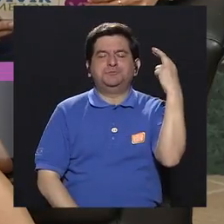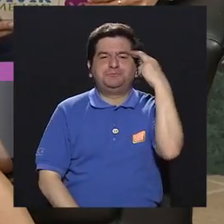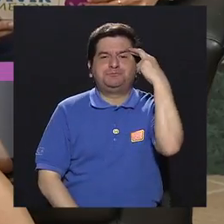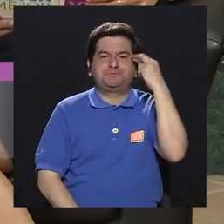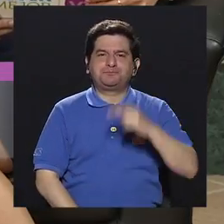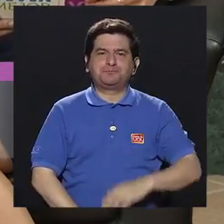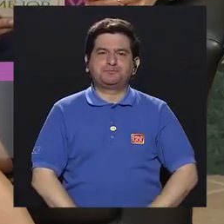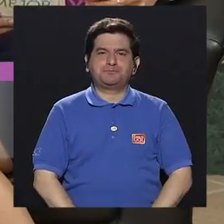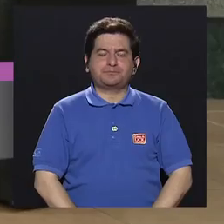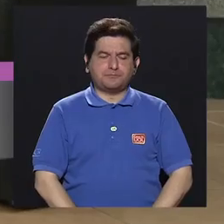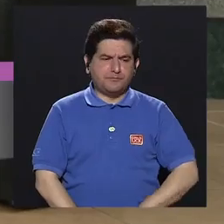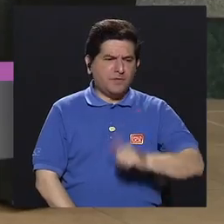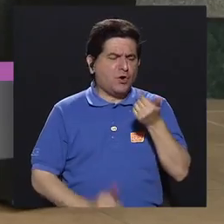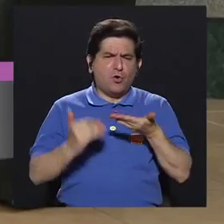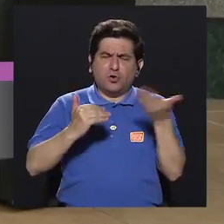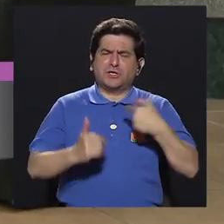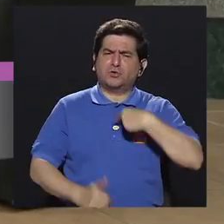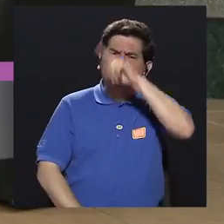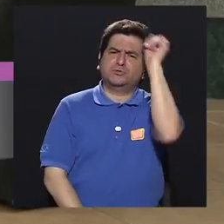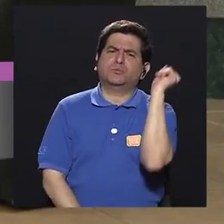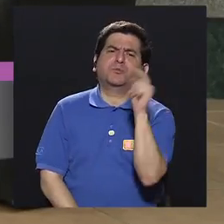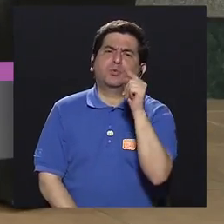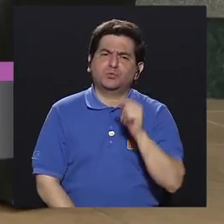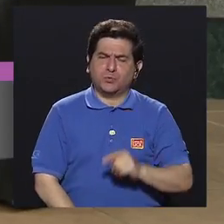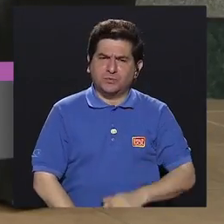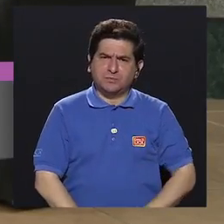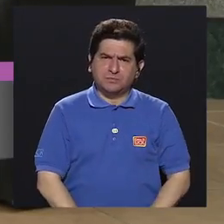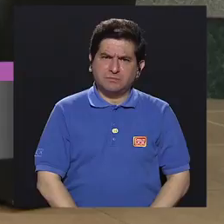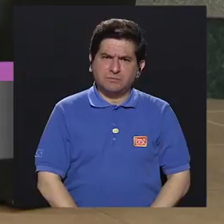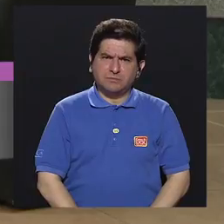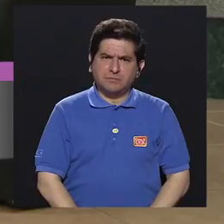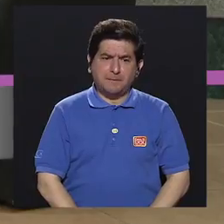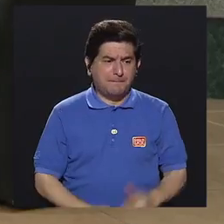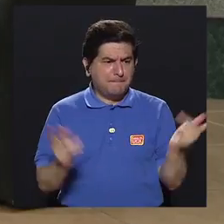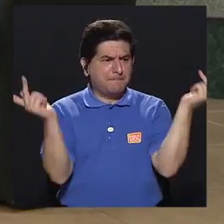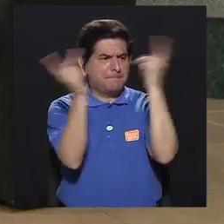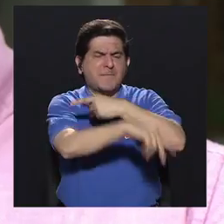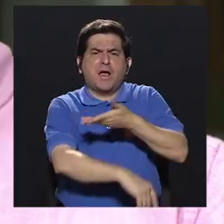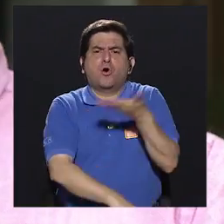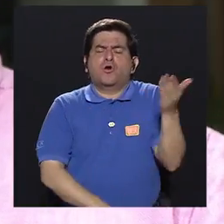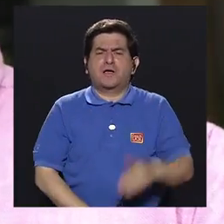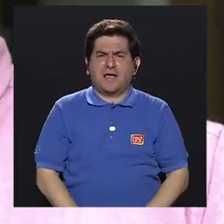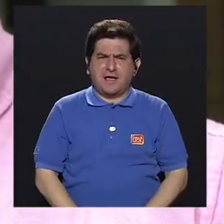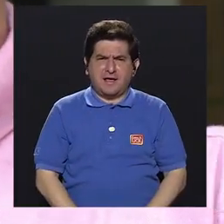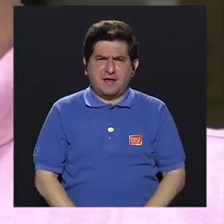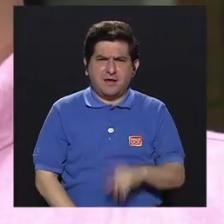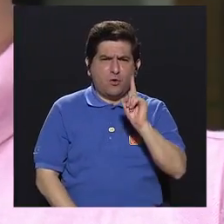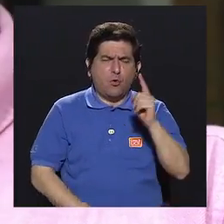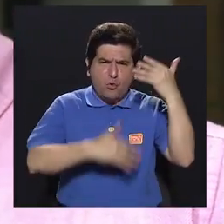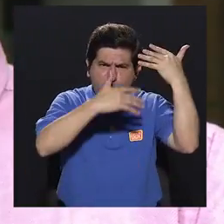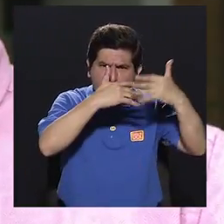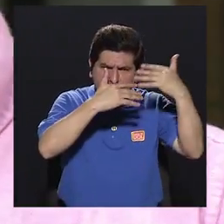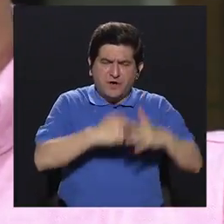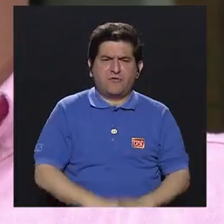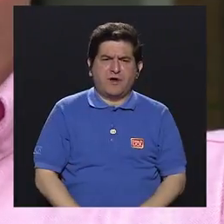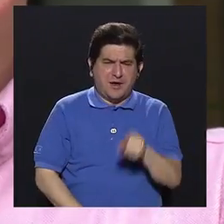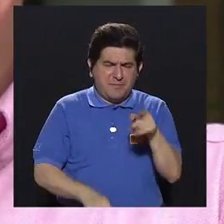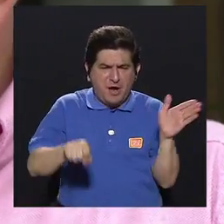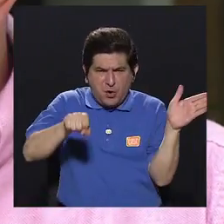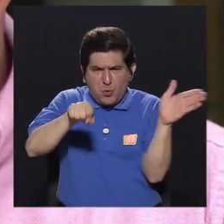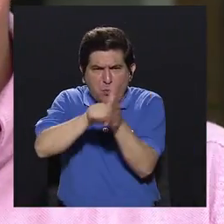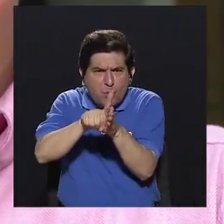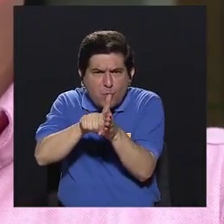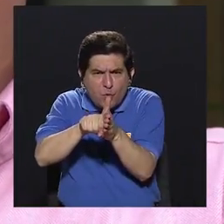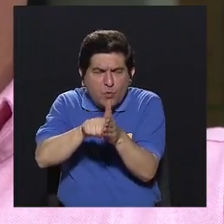problemas. Sí, y hay otra cosa que le quería preguntar. ¿Qué es peor? ¿Un derrame por isquemia, o